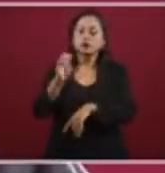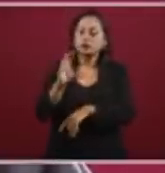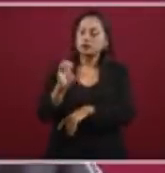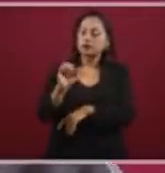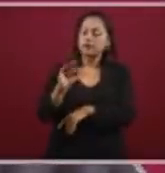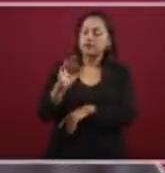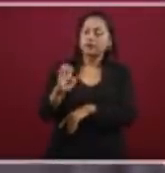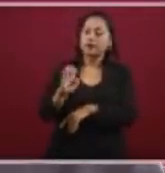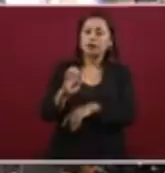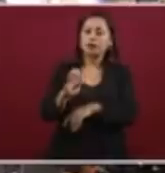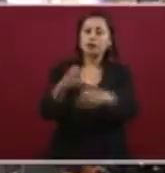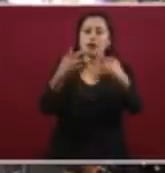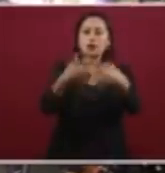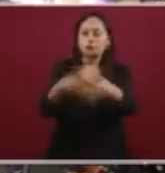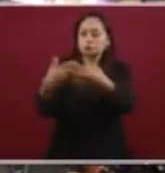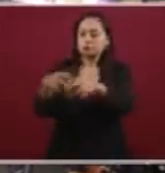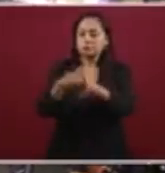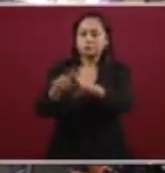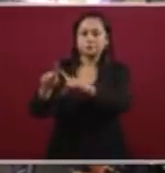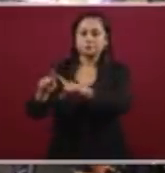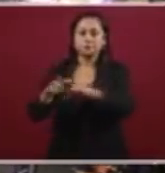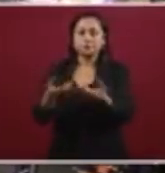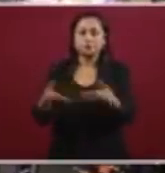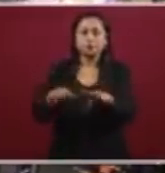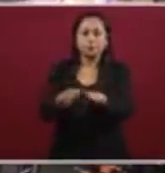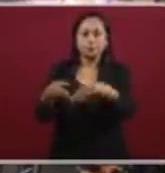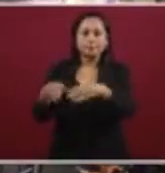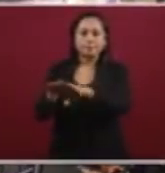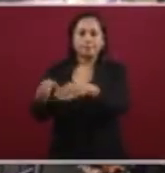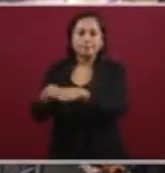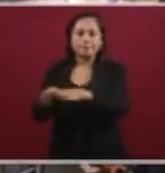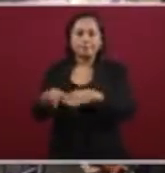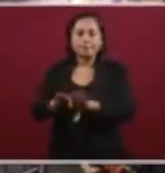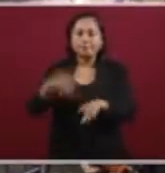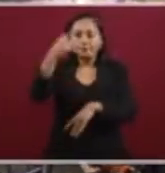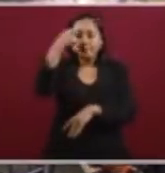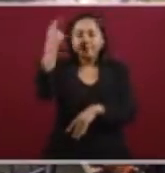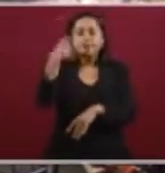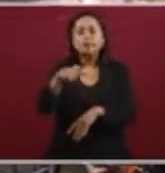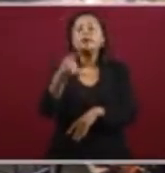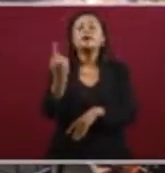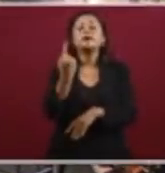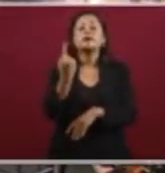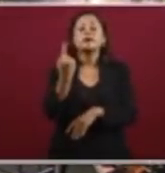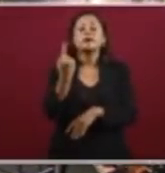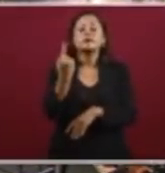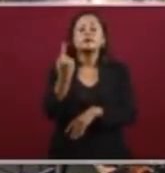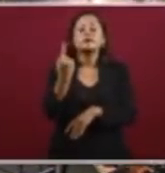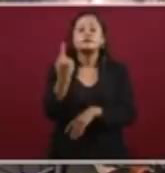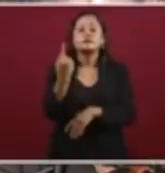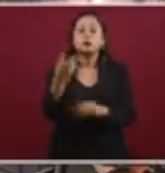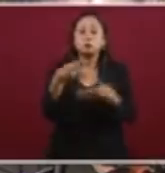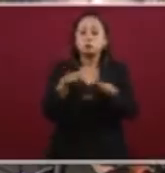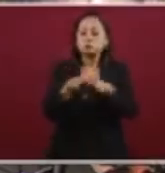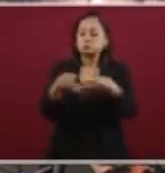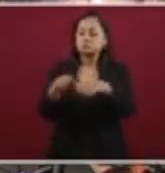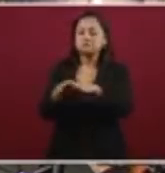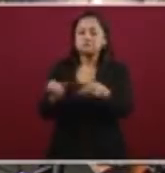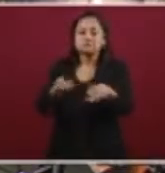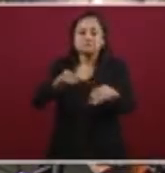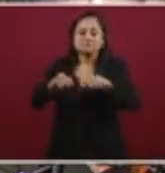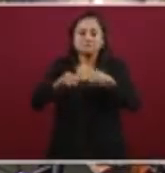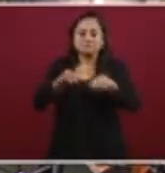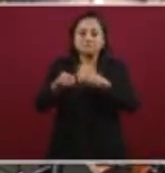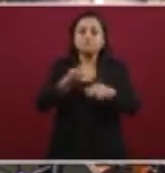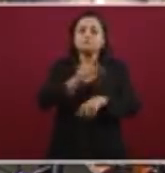electricidad para que avanzara cada vez más en el control del mercado